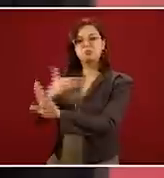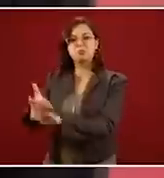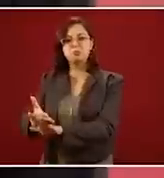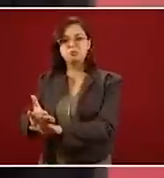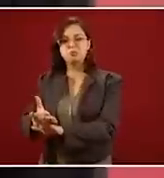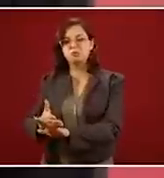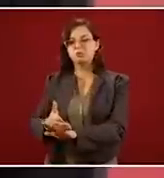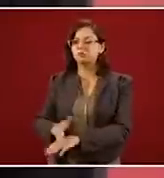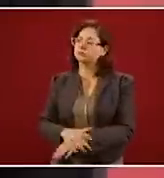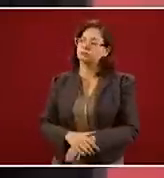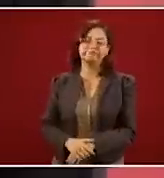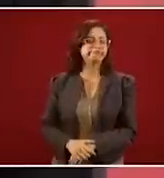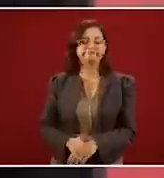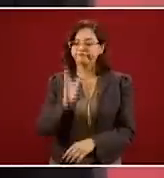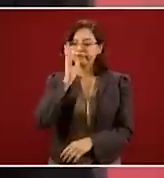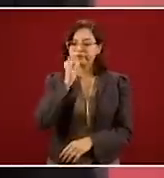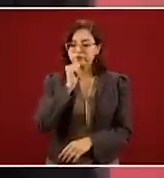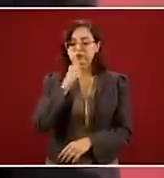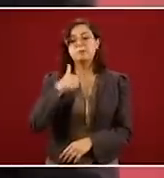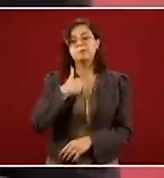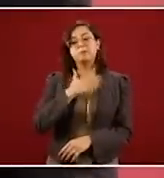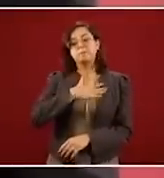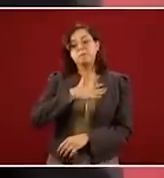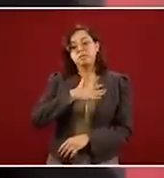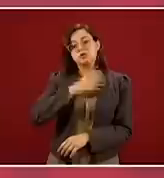una demanda de los trabajadores. Entonces, ese es mi punto de vista.